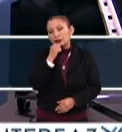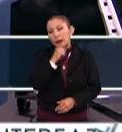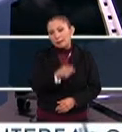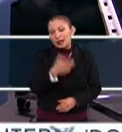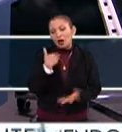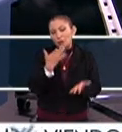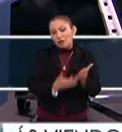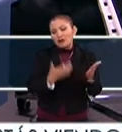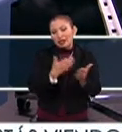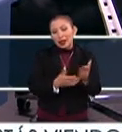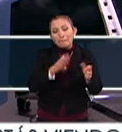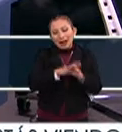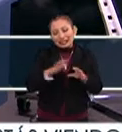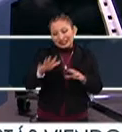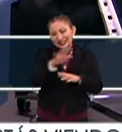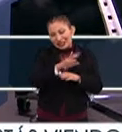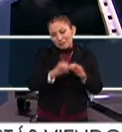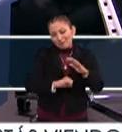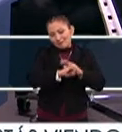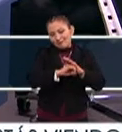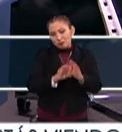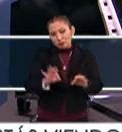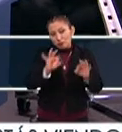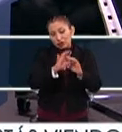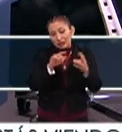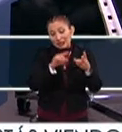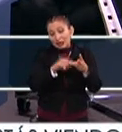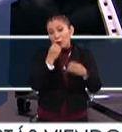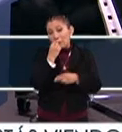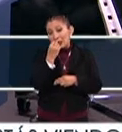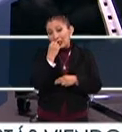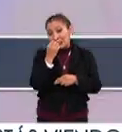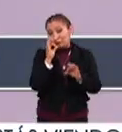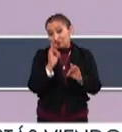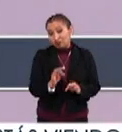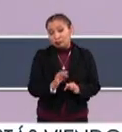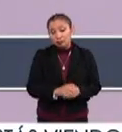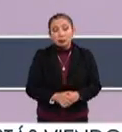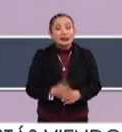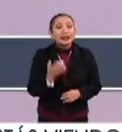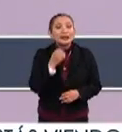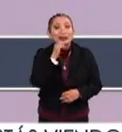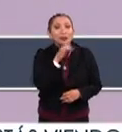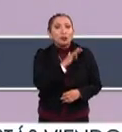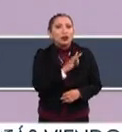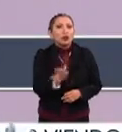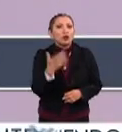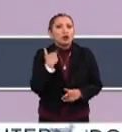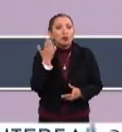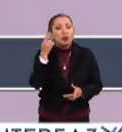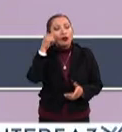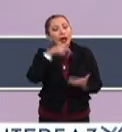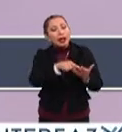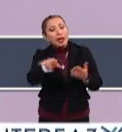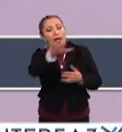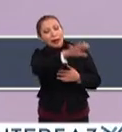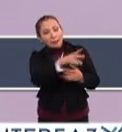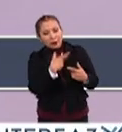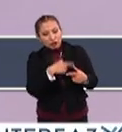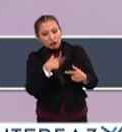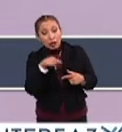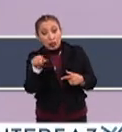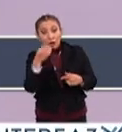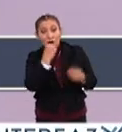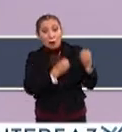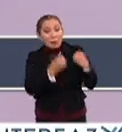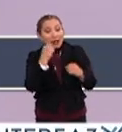está faltando, ¿no? Dentro de este pilar importante de la alimentación correcta. Y también podemos llegar a considerar la población en general que